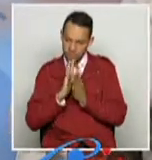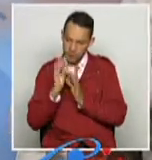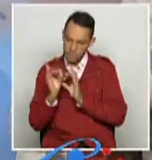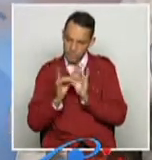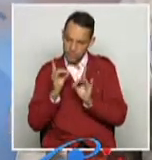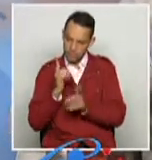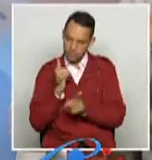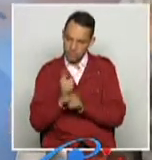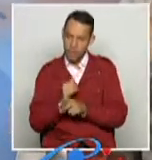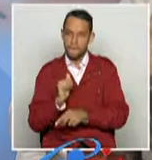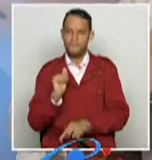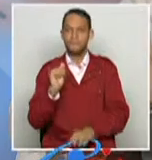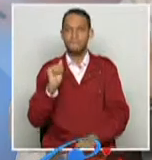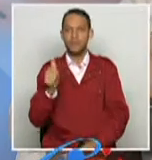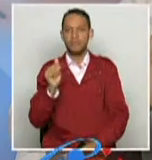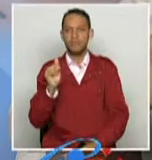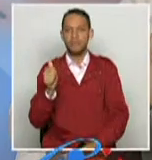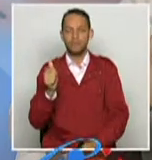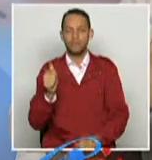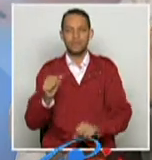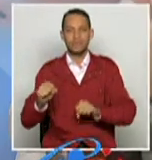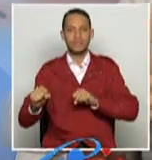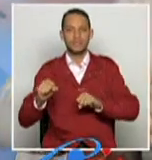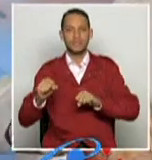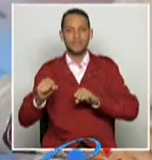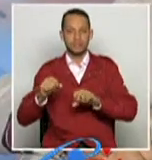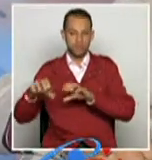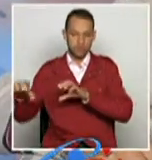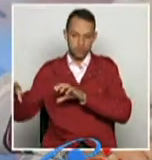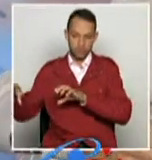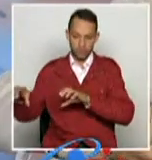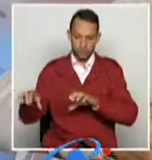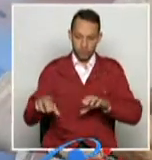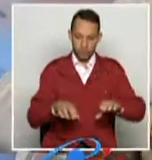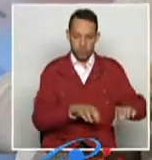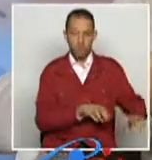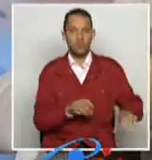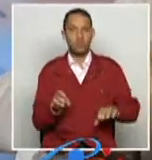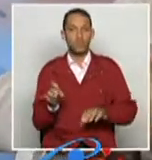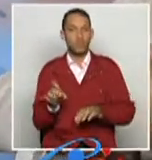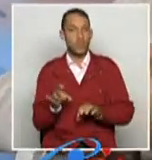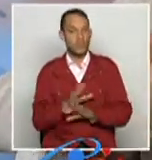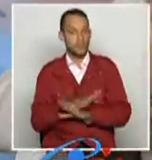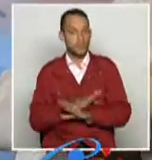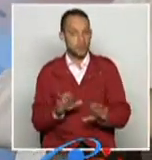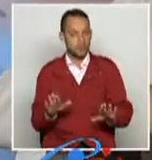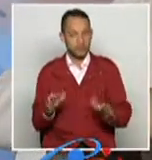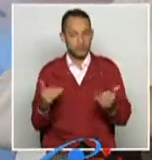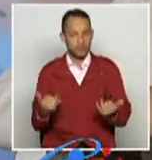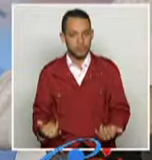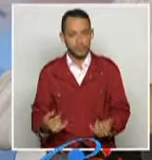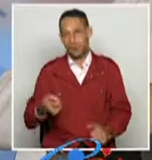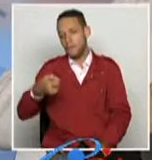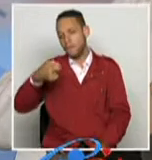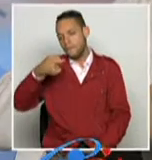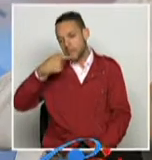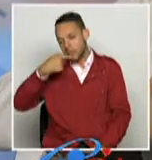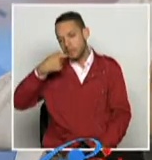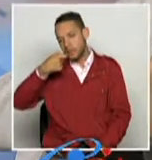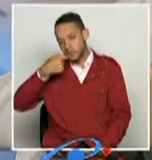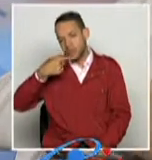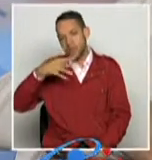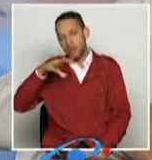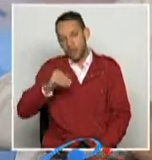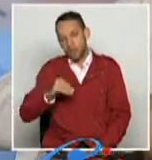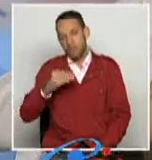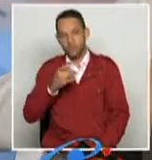él mismo es capaz de elaborar procesos que ayudan a quitar el dolor. Muchas veces creemos que la pastica es la que nos quita el dolor, pero si yo